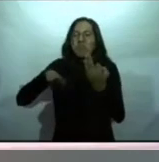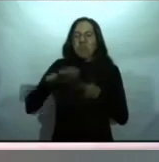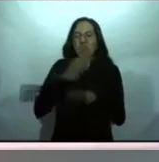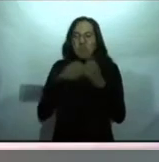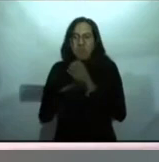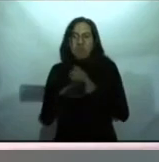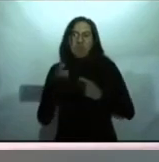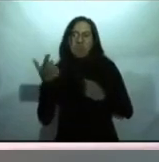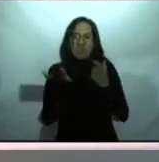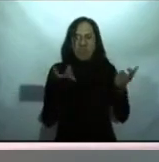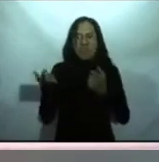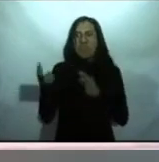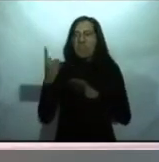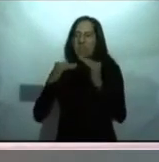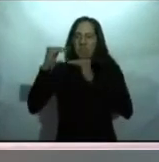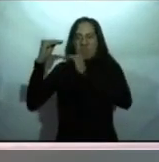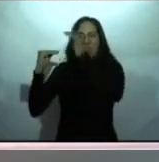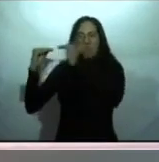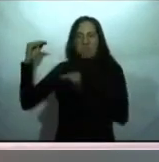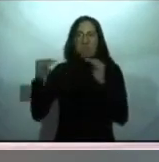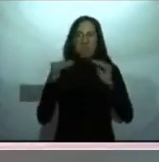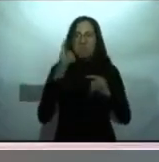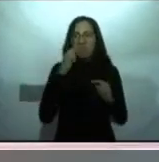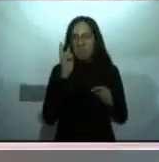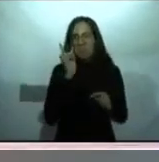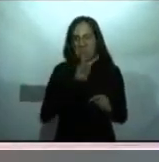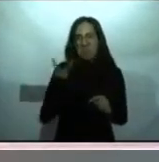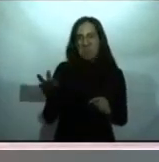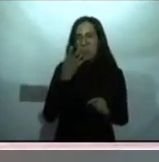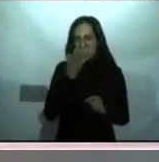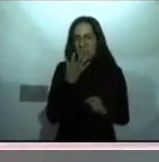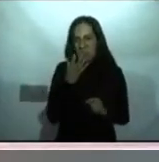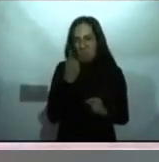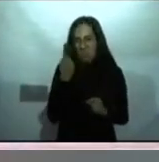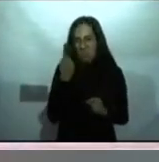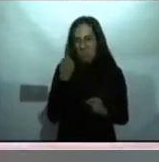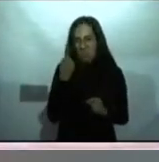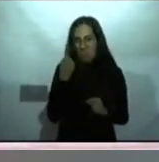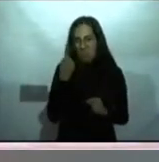haber inversiones en el país. ¿Fue cierto eso?